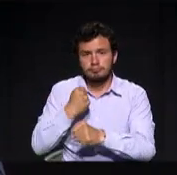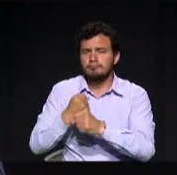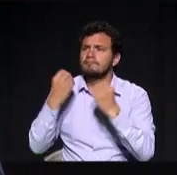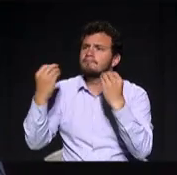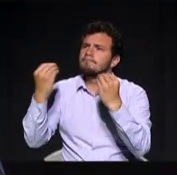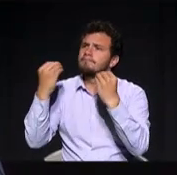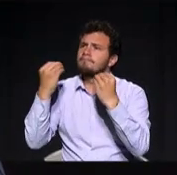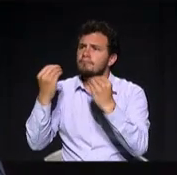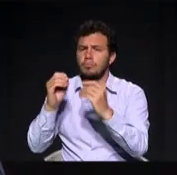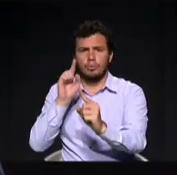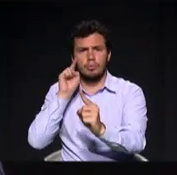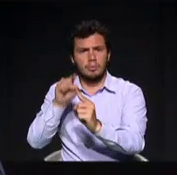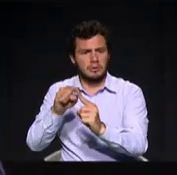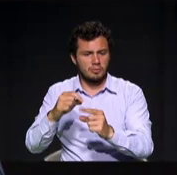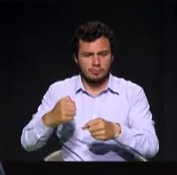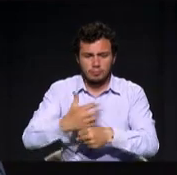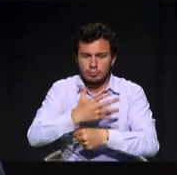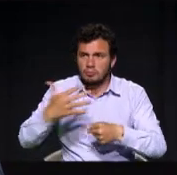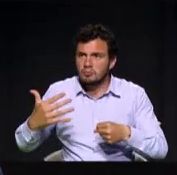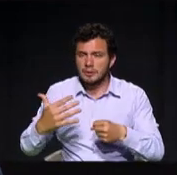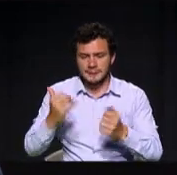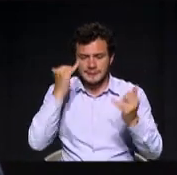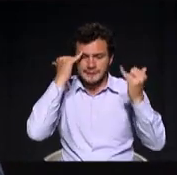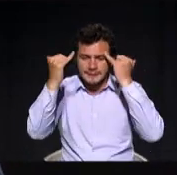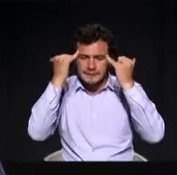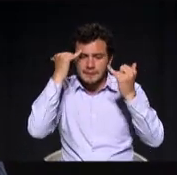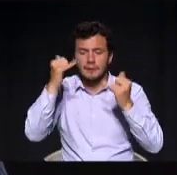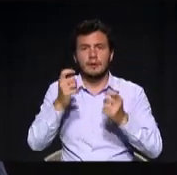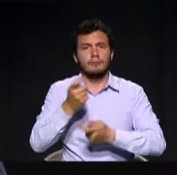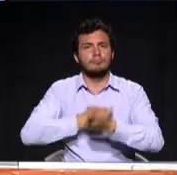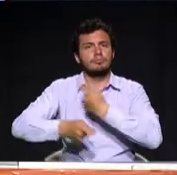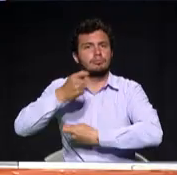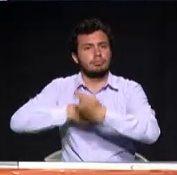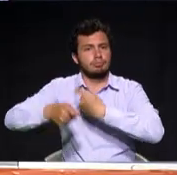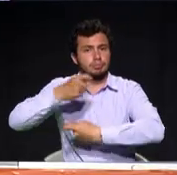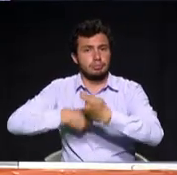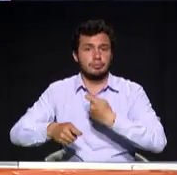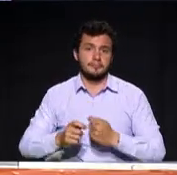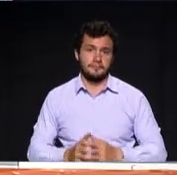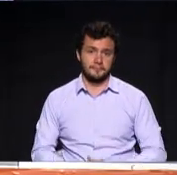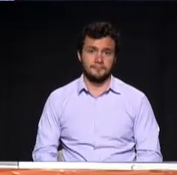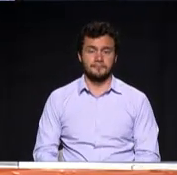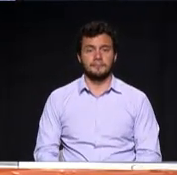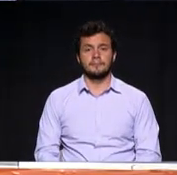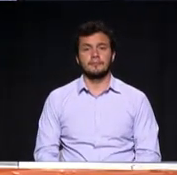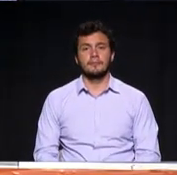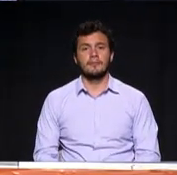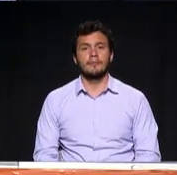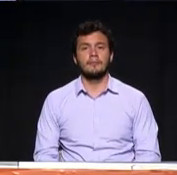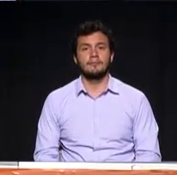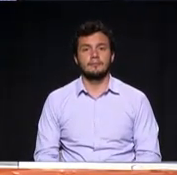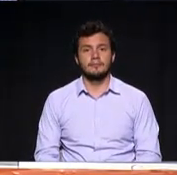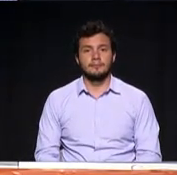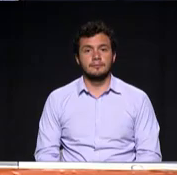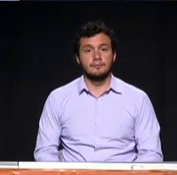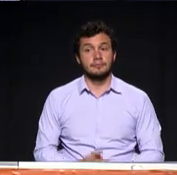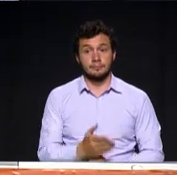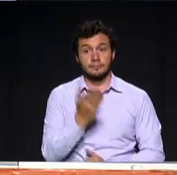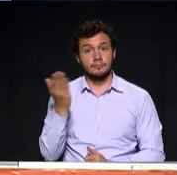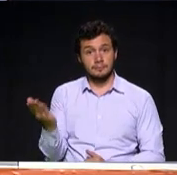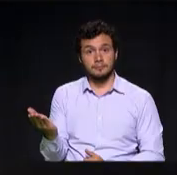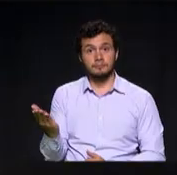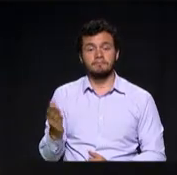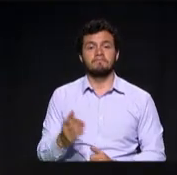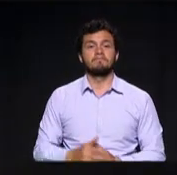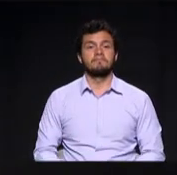poder ofertar productos que realmente tengan una buena comercialización el turno para luís fernando muñoz su propuesta para generación de